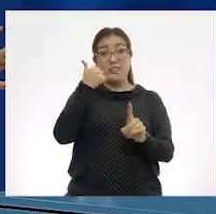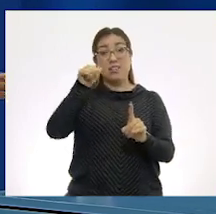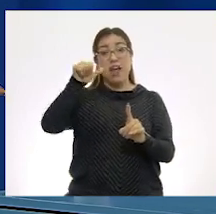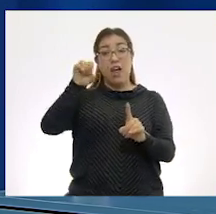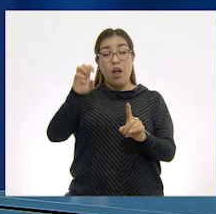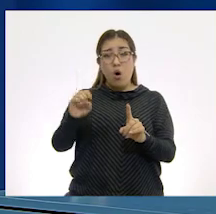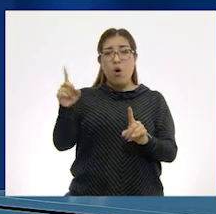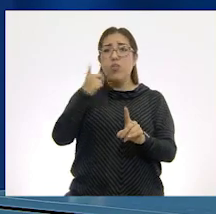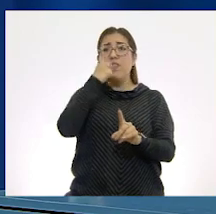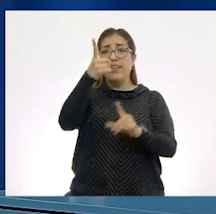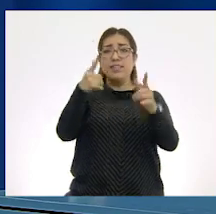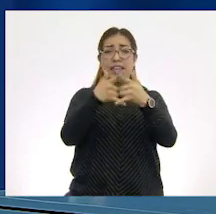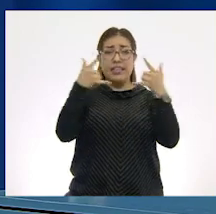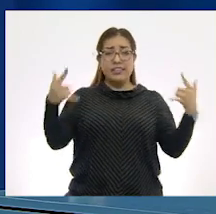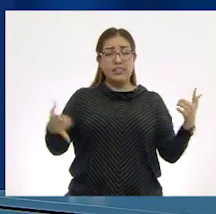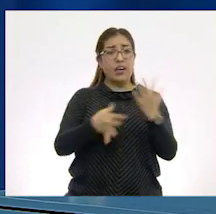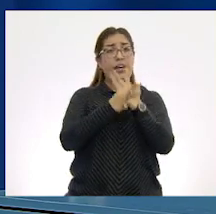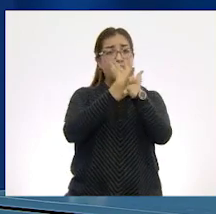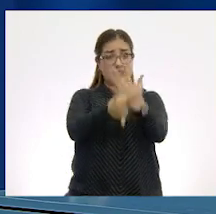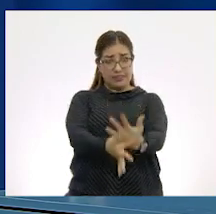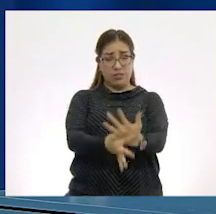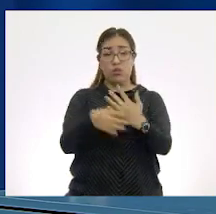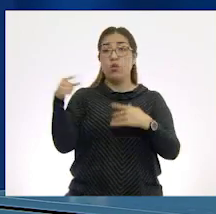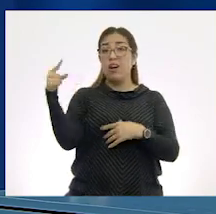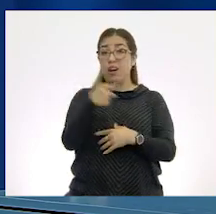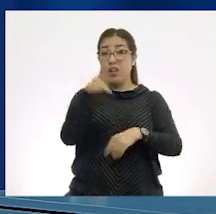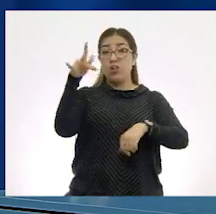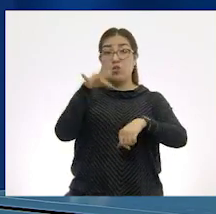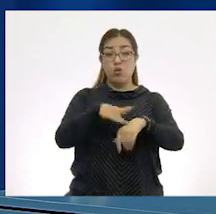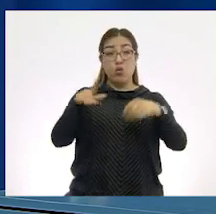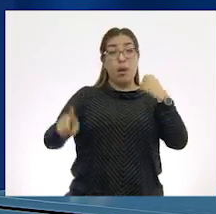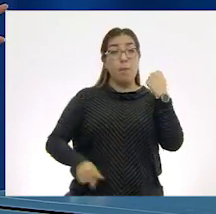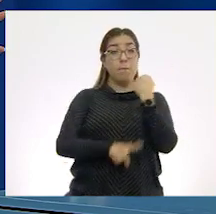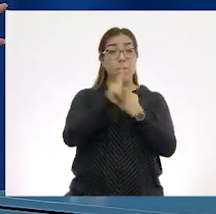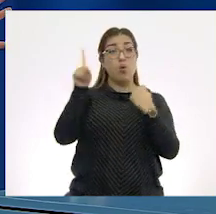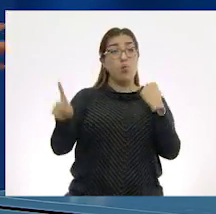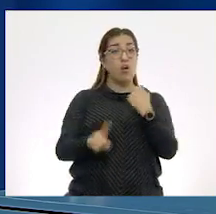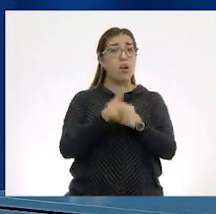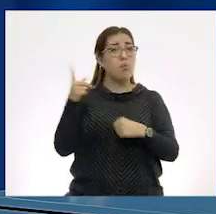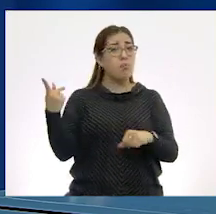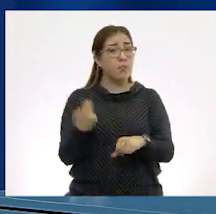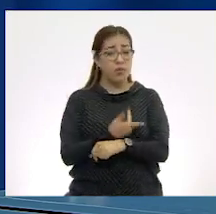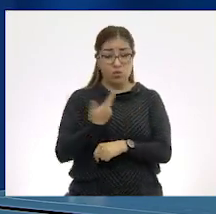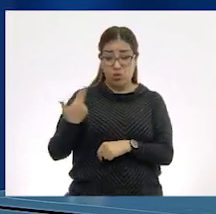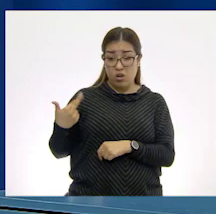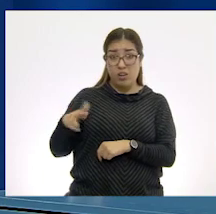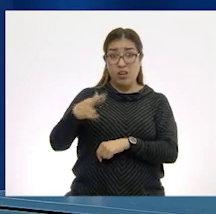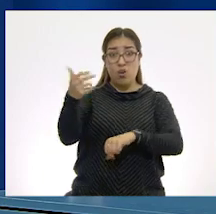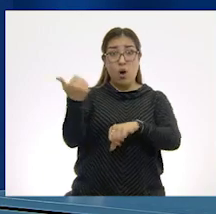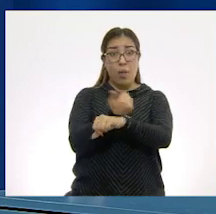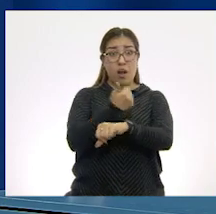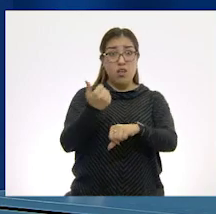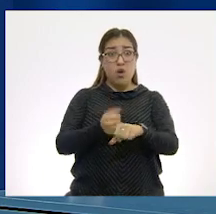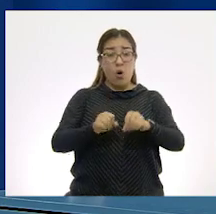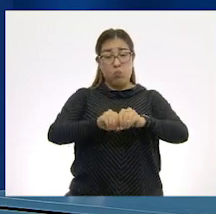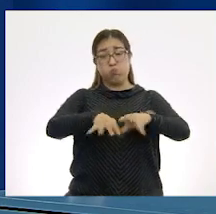historia que le tocó enfrentarse al problema de que el río amarillo se desbordara